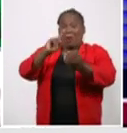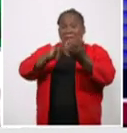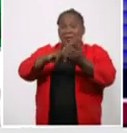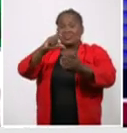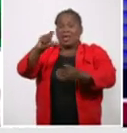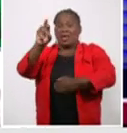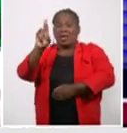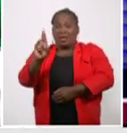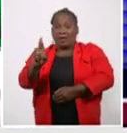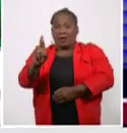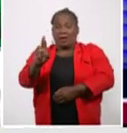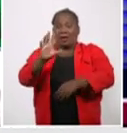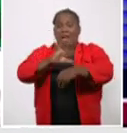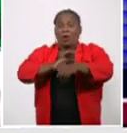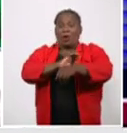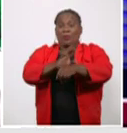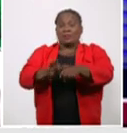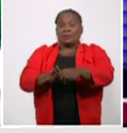a la COVID-19,